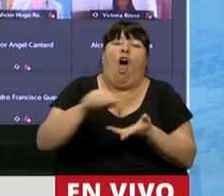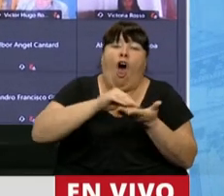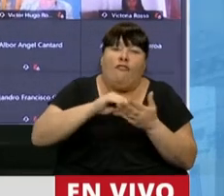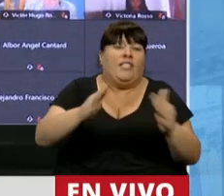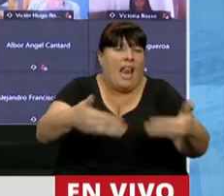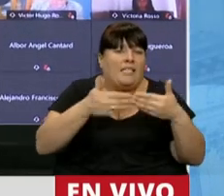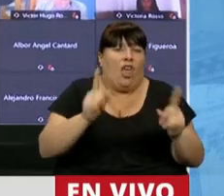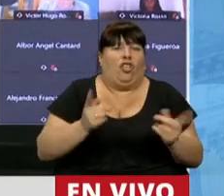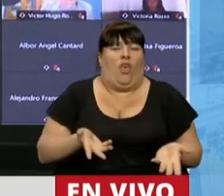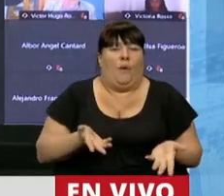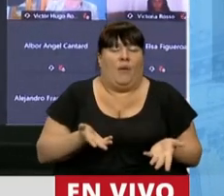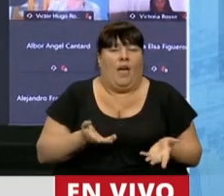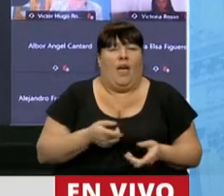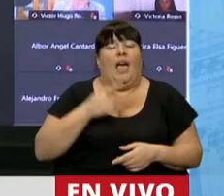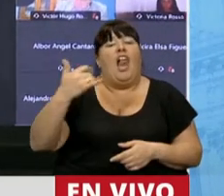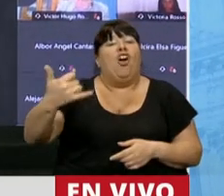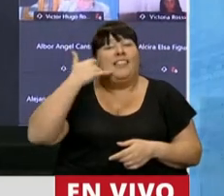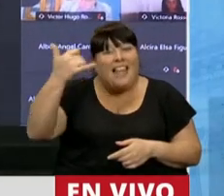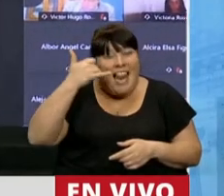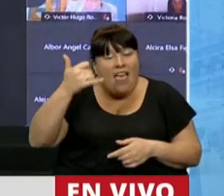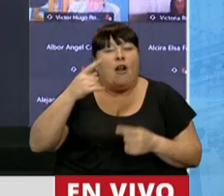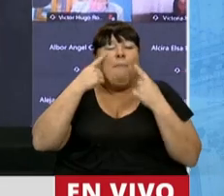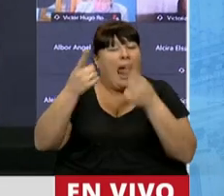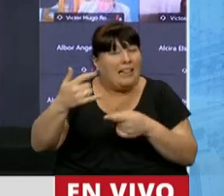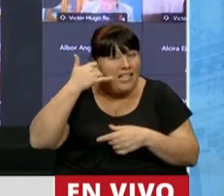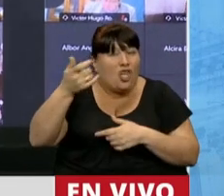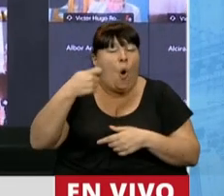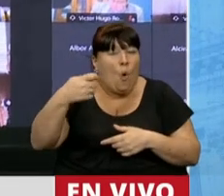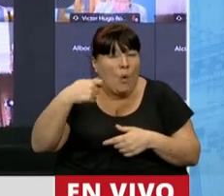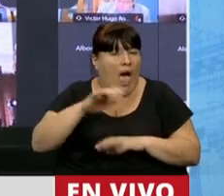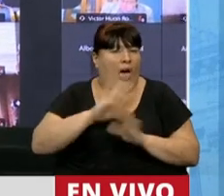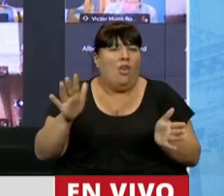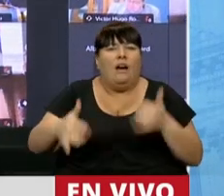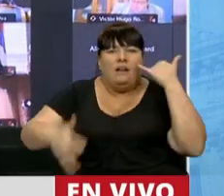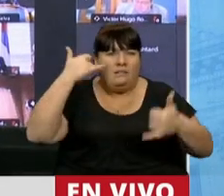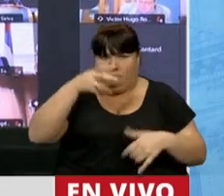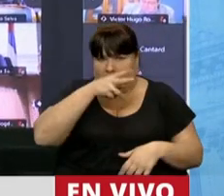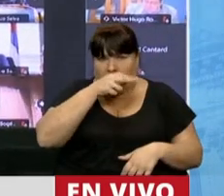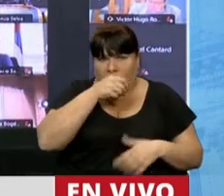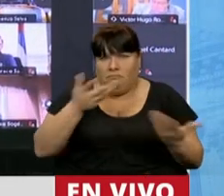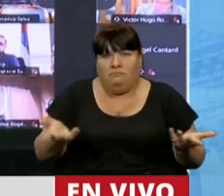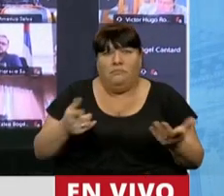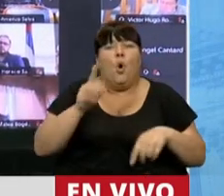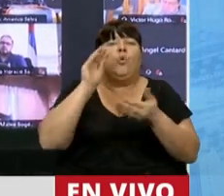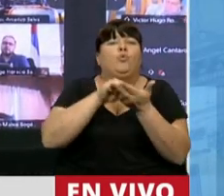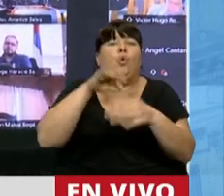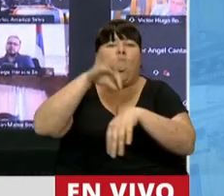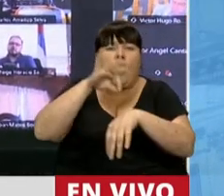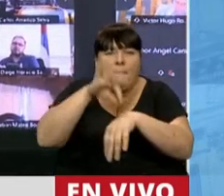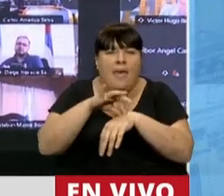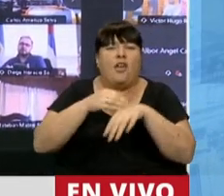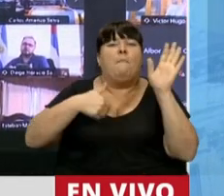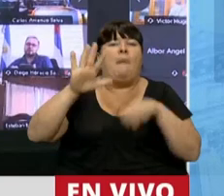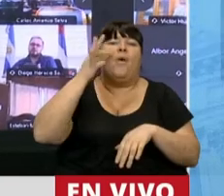oficinas siguen cerradas. Y los teléfonos para atención a los jubilados no los atienden. Y los turnos médicos demoran